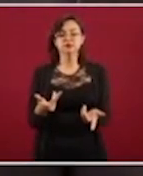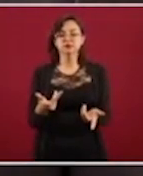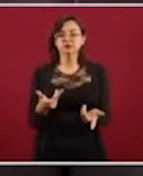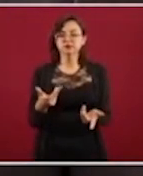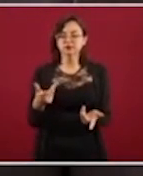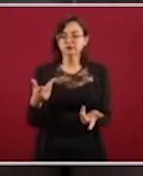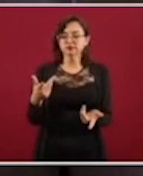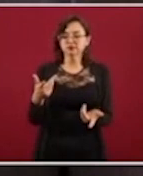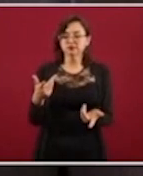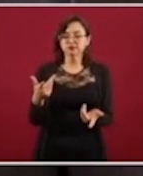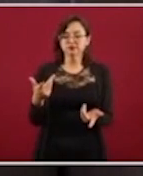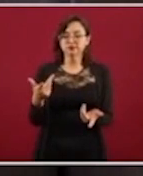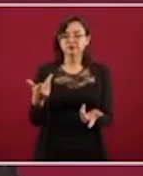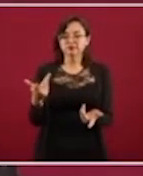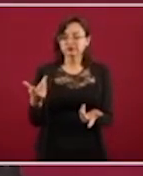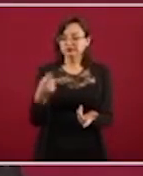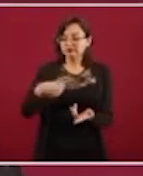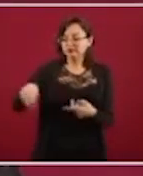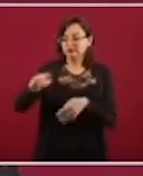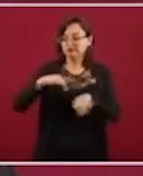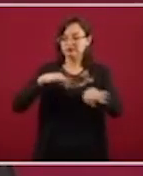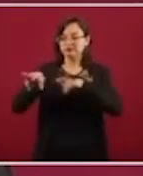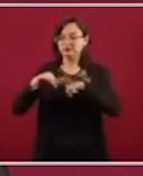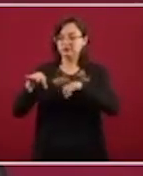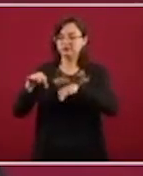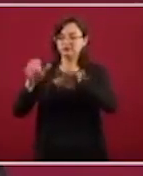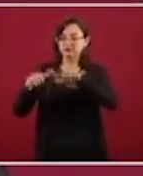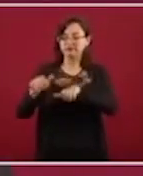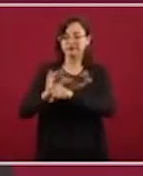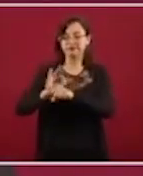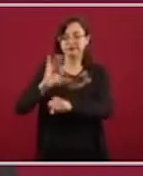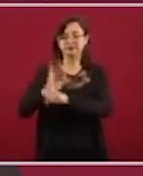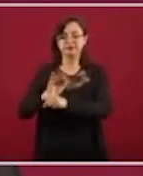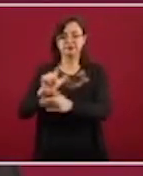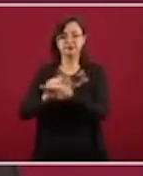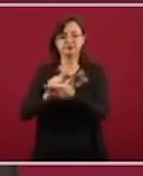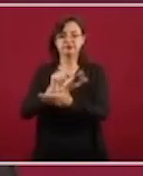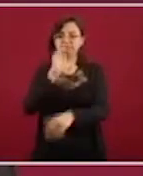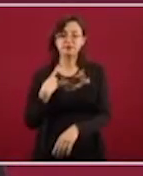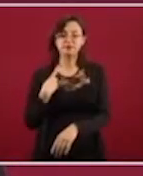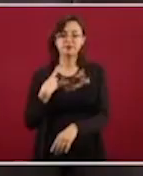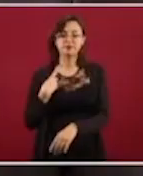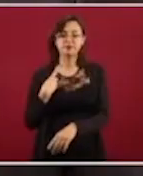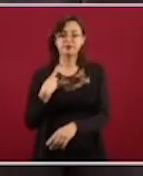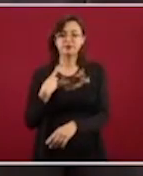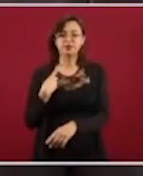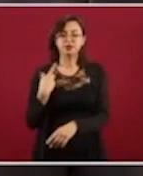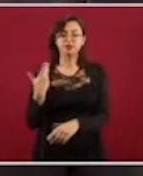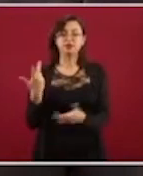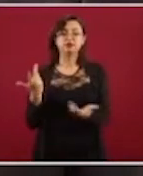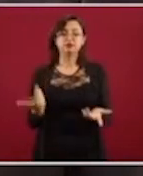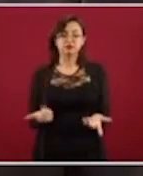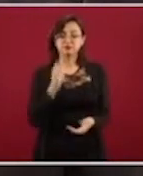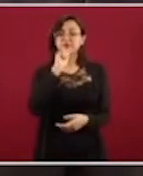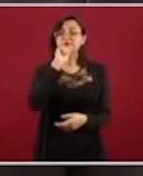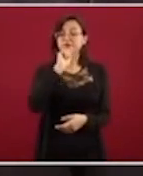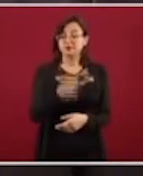defender a los trabajadores y hacer valer la ley. También